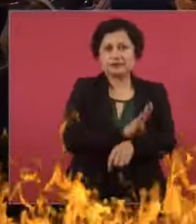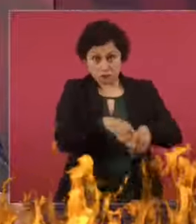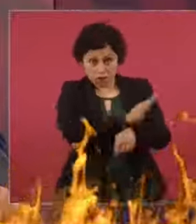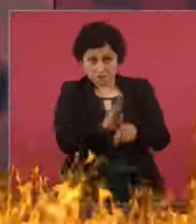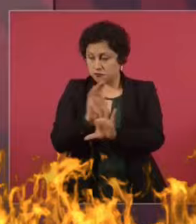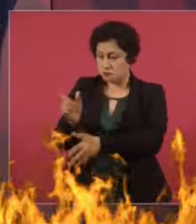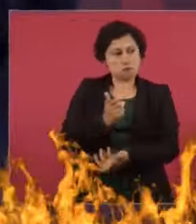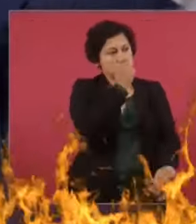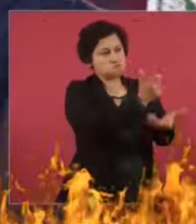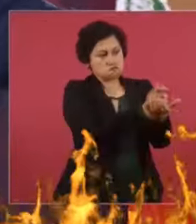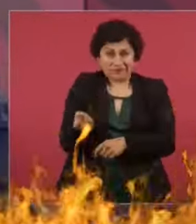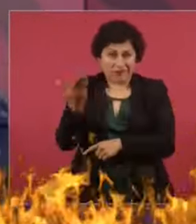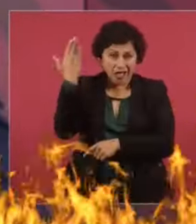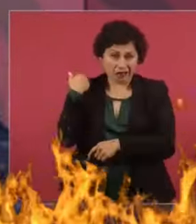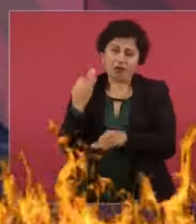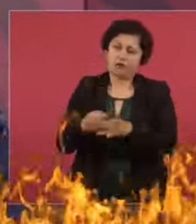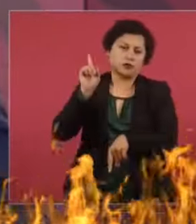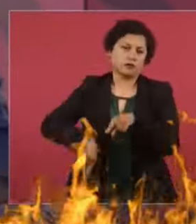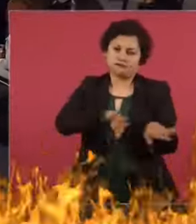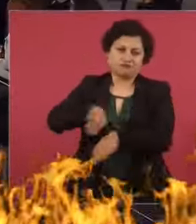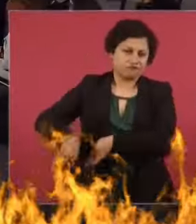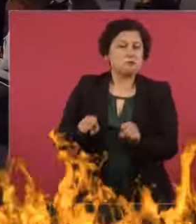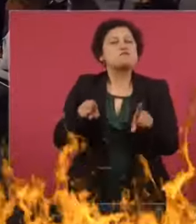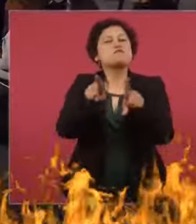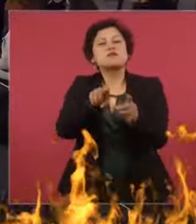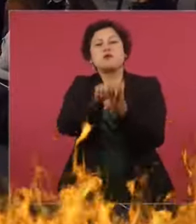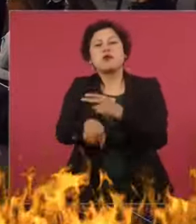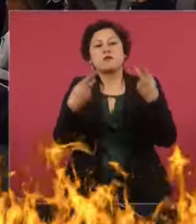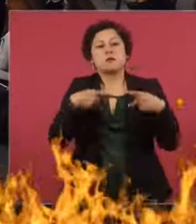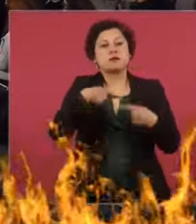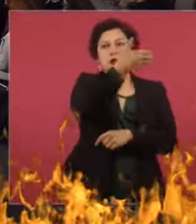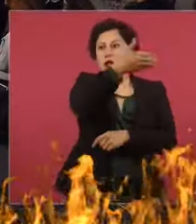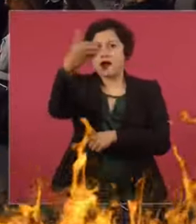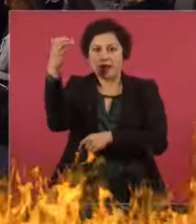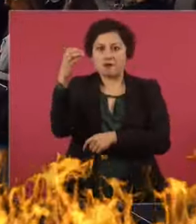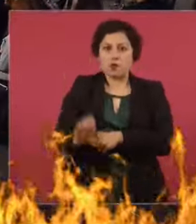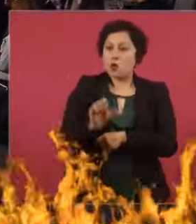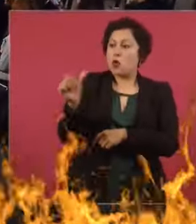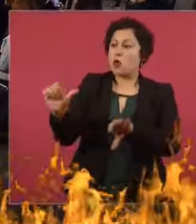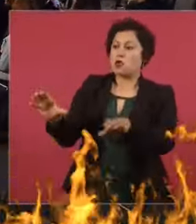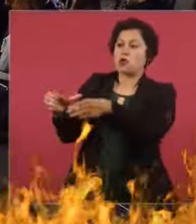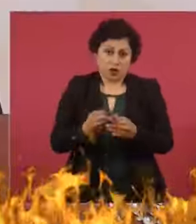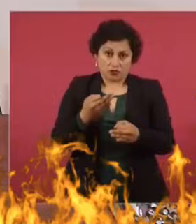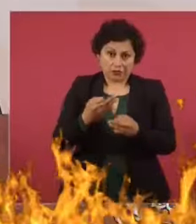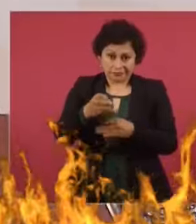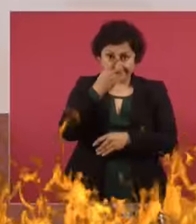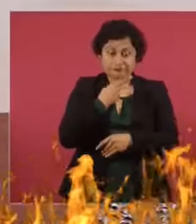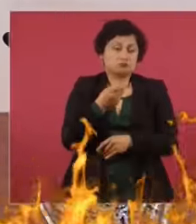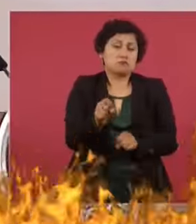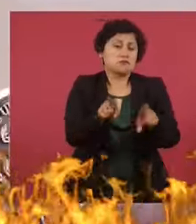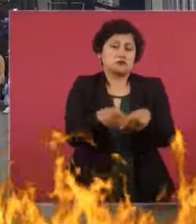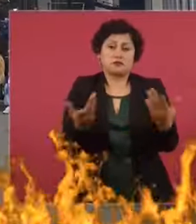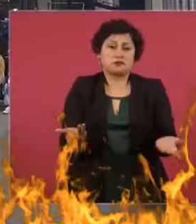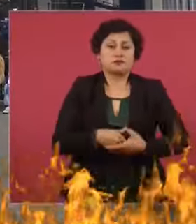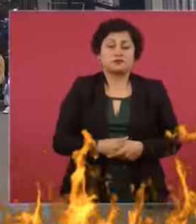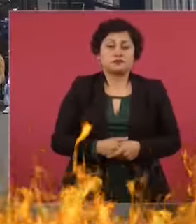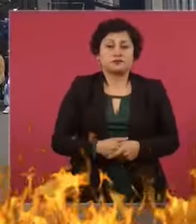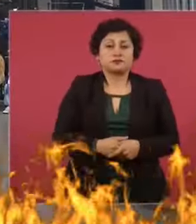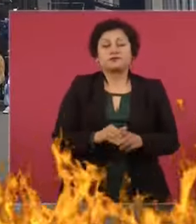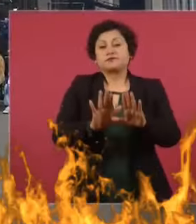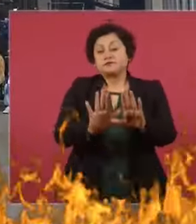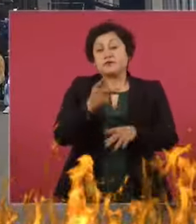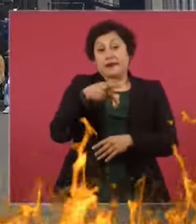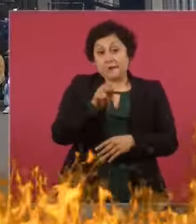manera directa ya no hay intermediación y tampoco en el campo habían organizaciones que recibían miles de millones de pesos dispuesto que no